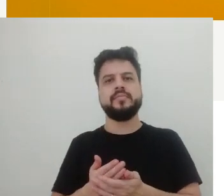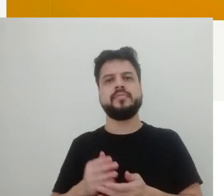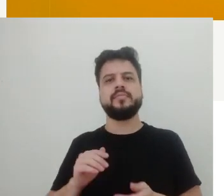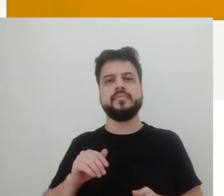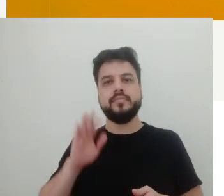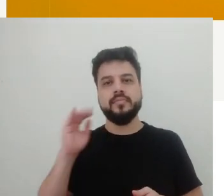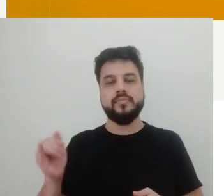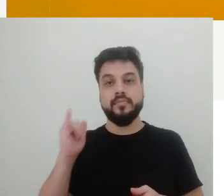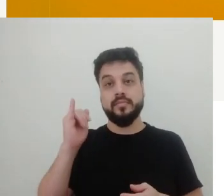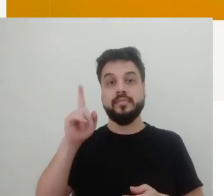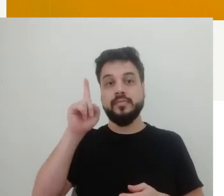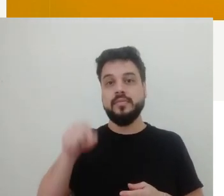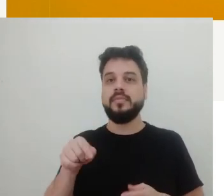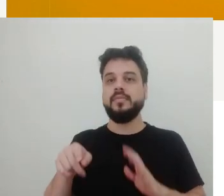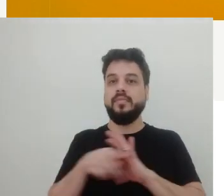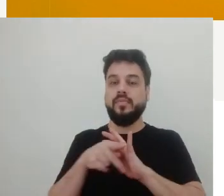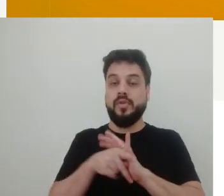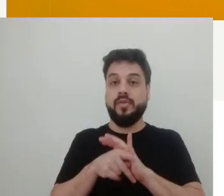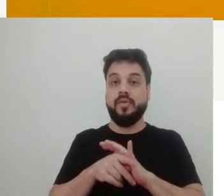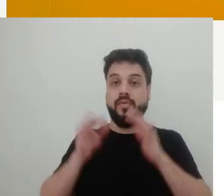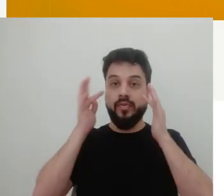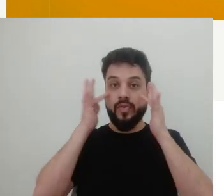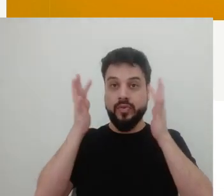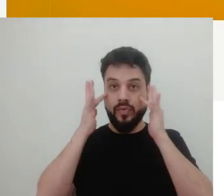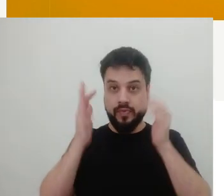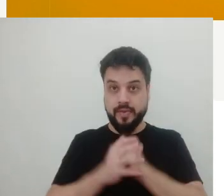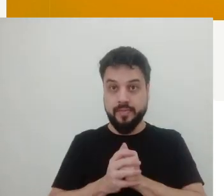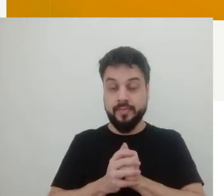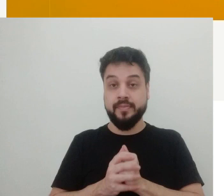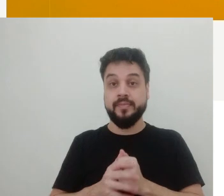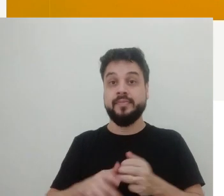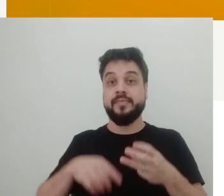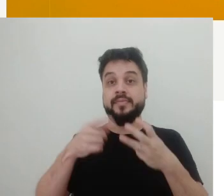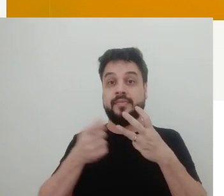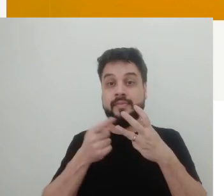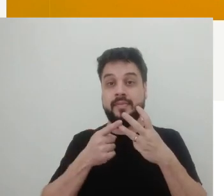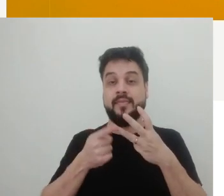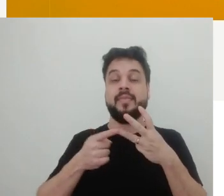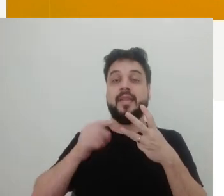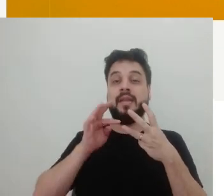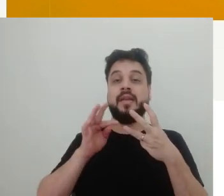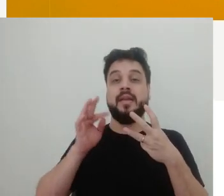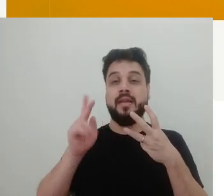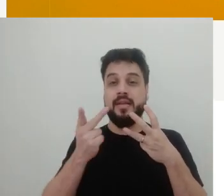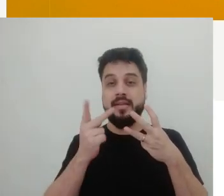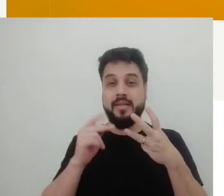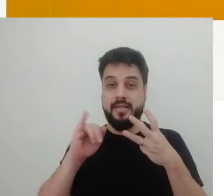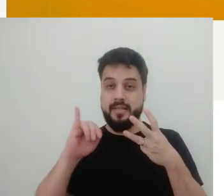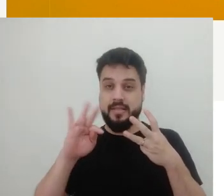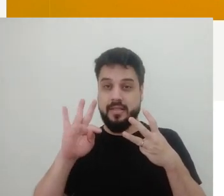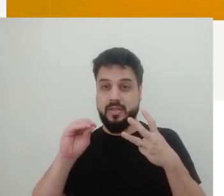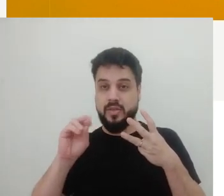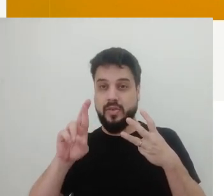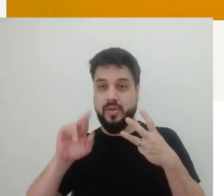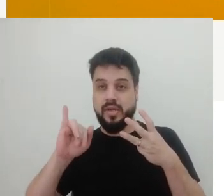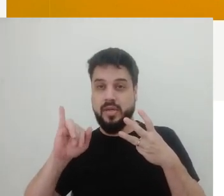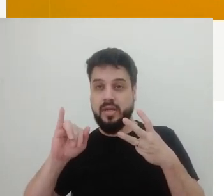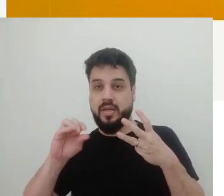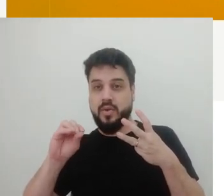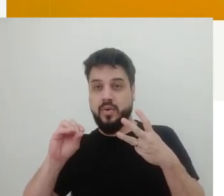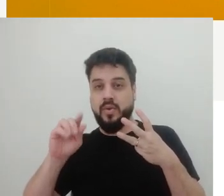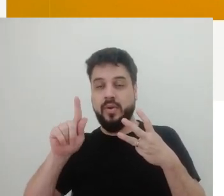las personas sienten, piensan, viven de maneras distintas y que no son